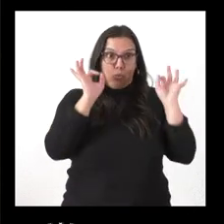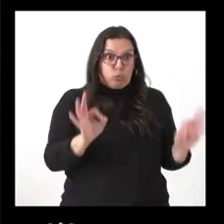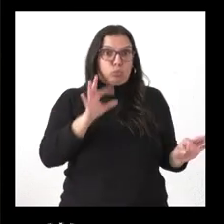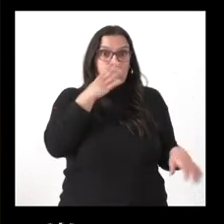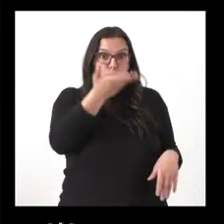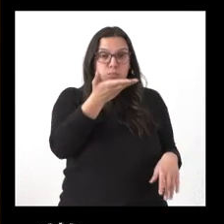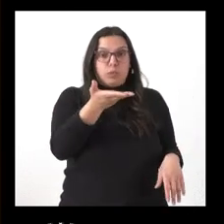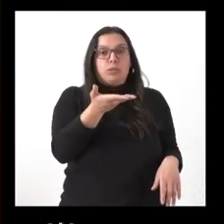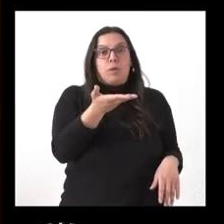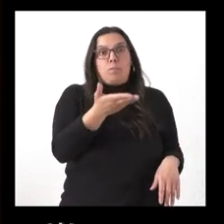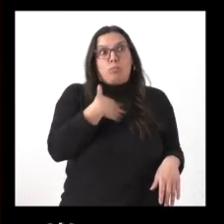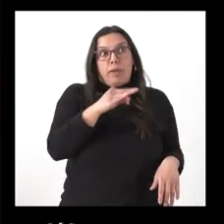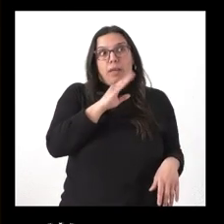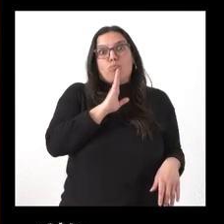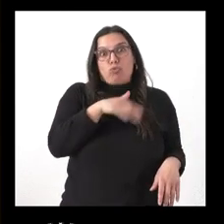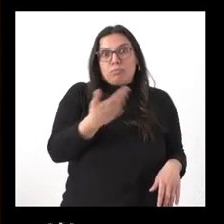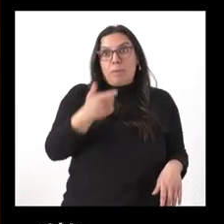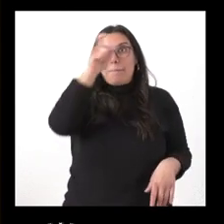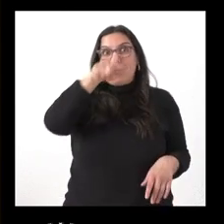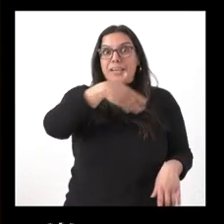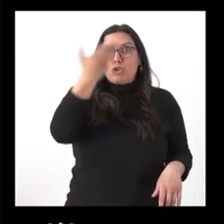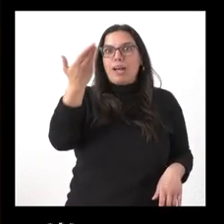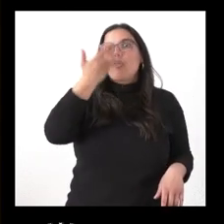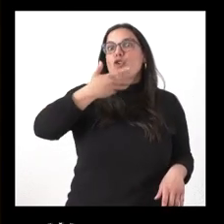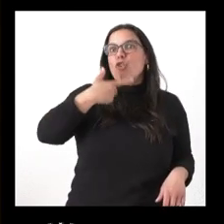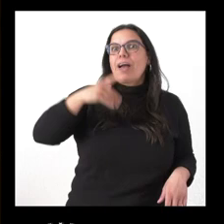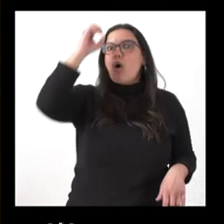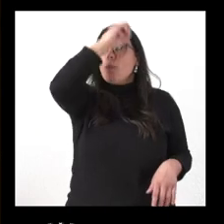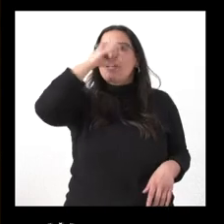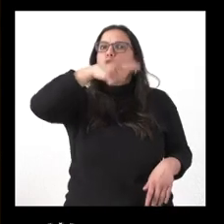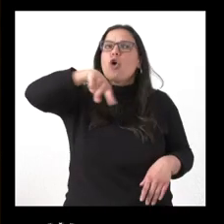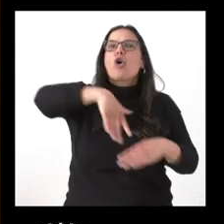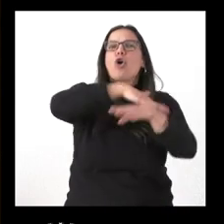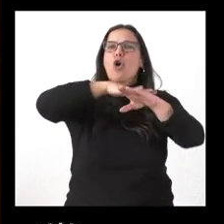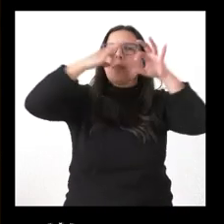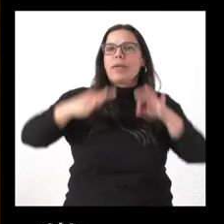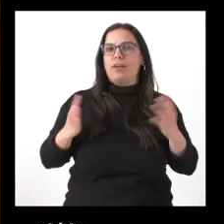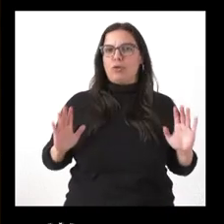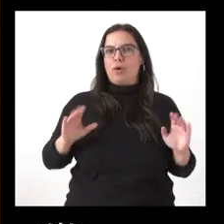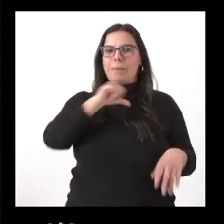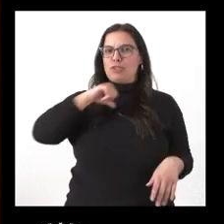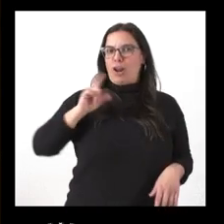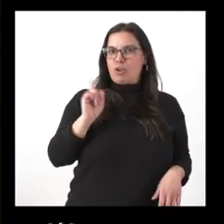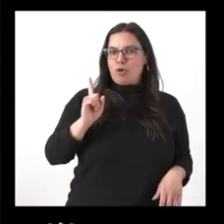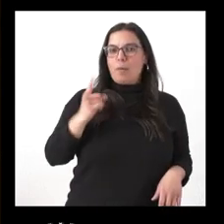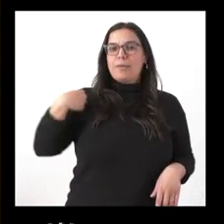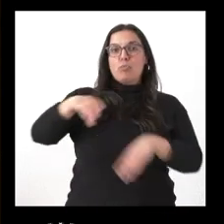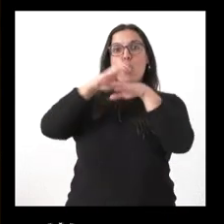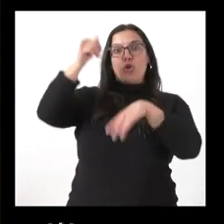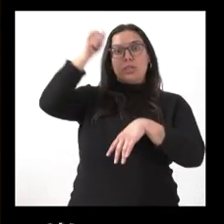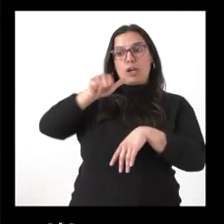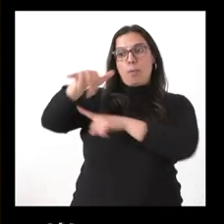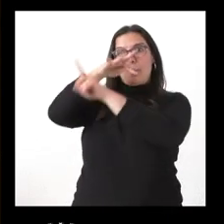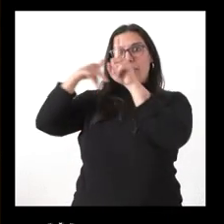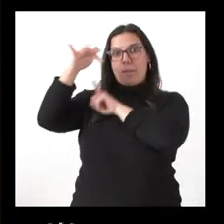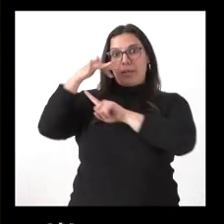estaría bien que los ciudadanos puedan conocer la posición del gobierno como tal es decir que es lo que el consejero de medio ambiente en su caso y